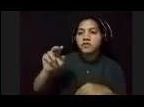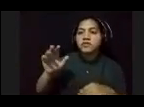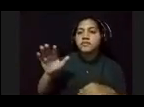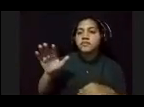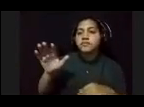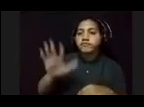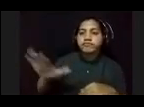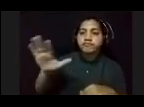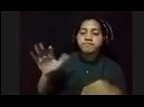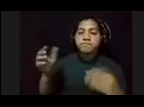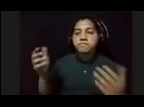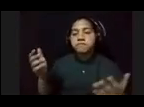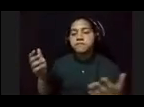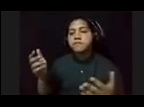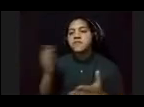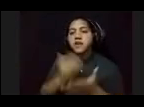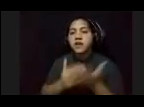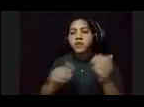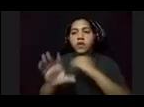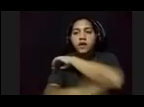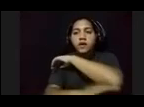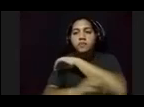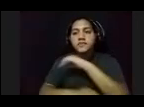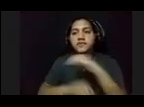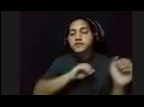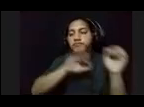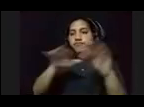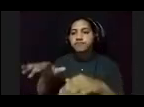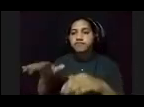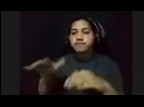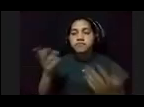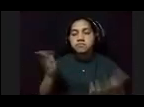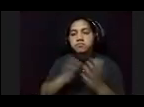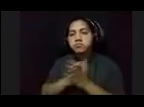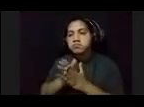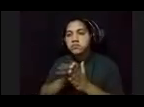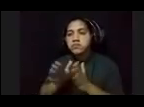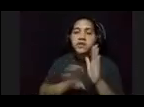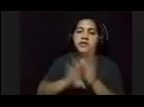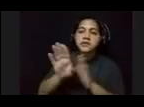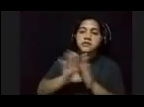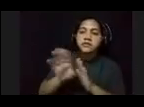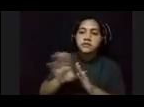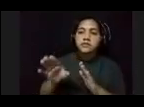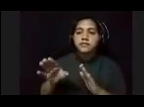ellos, algunos campesinos que emigraron a la ciudad, atraídos por el desarrollo mercantil que sucedían en la